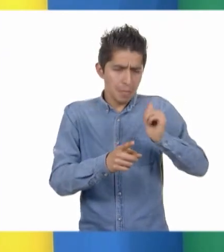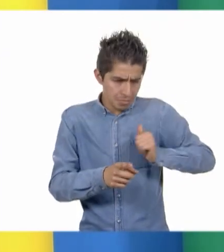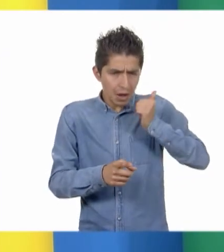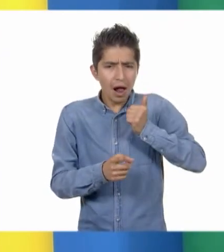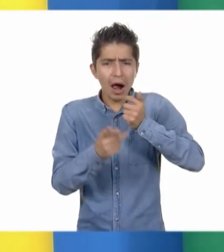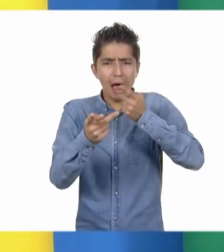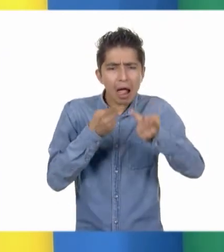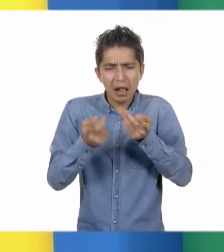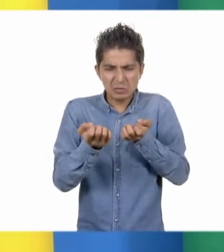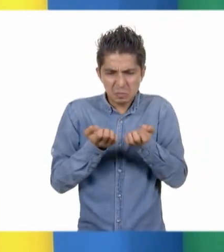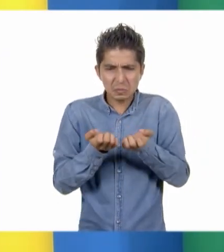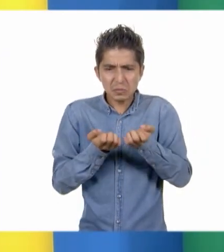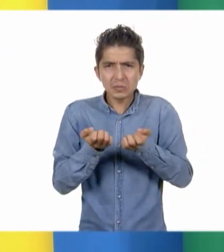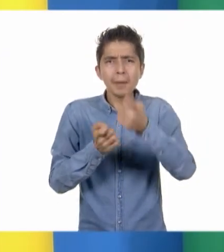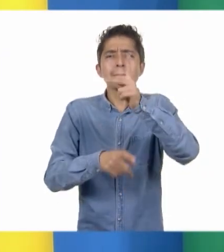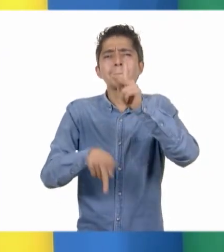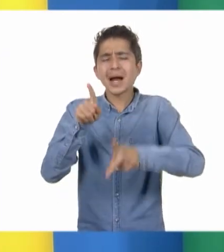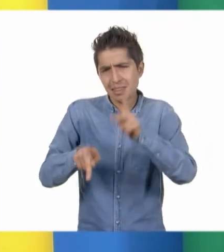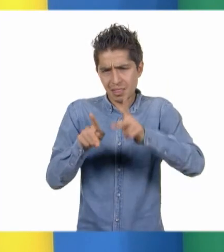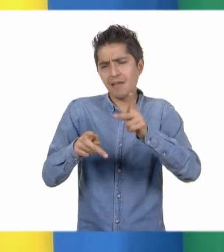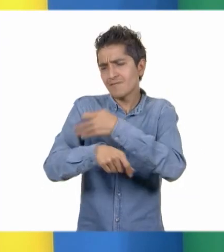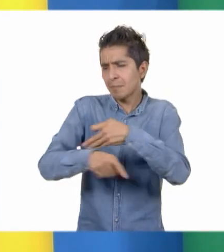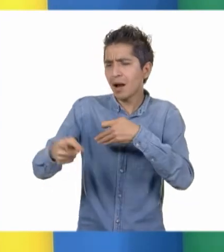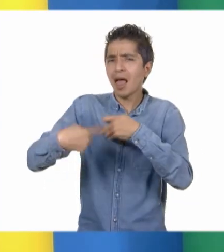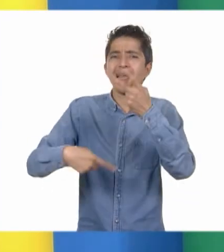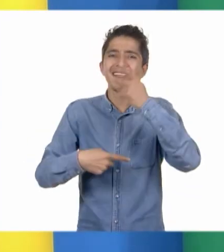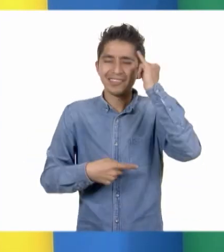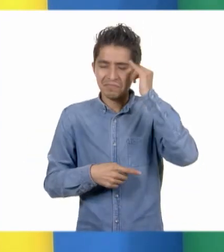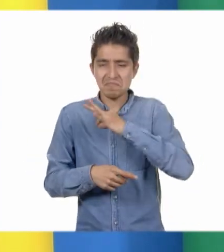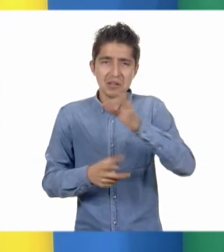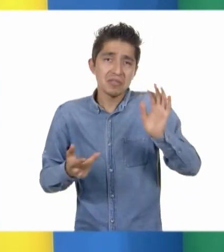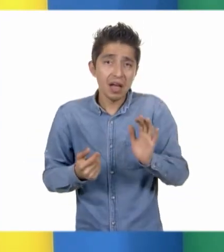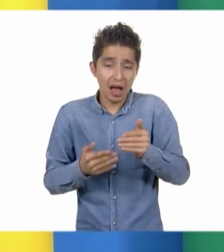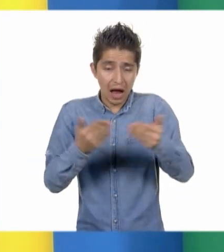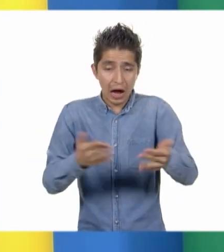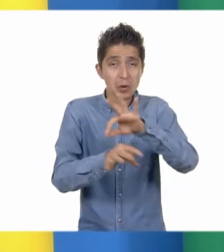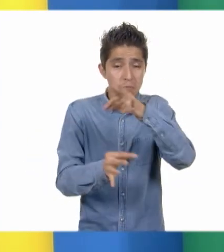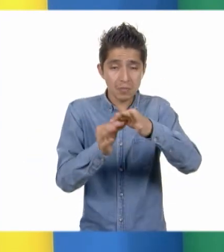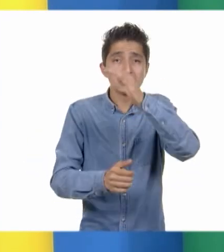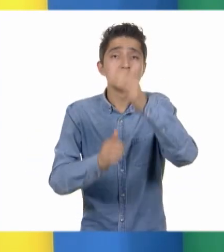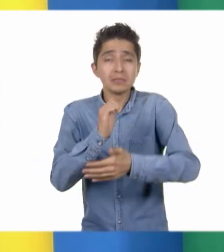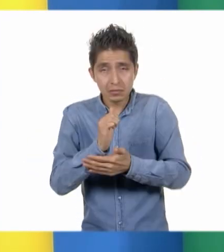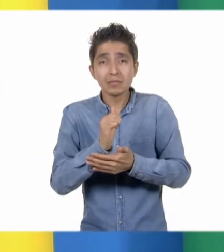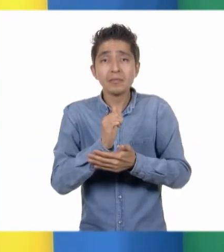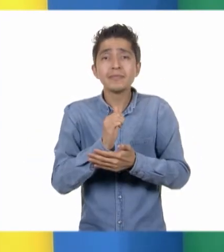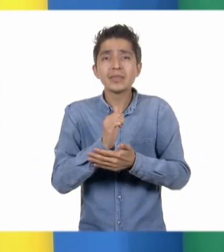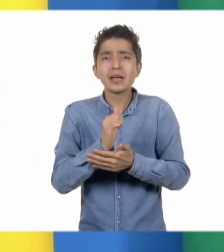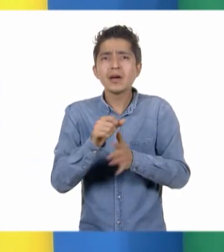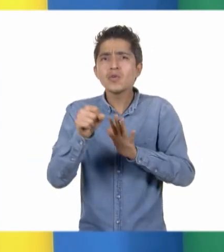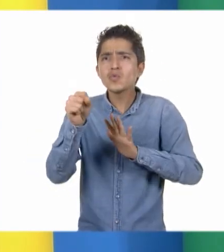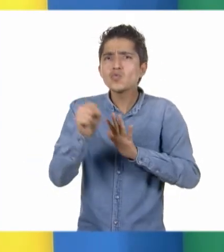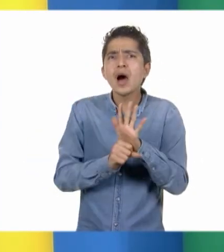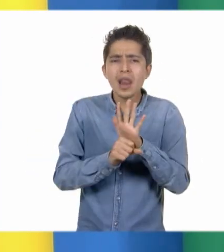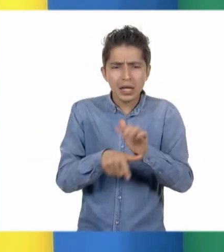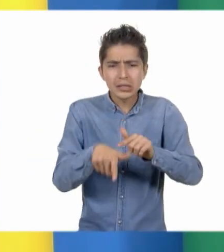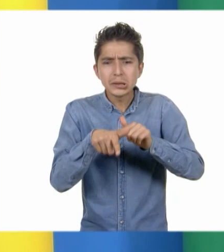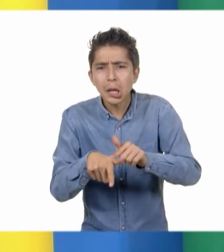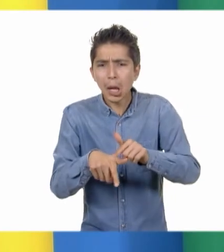para practicarla y platica con tu familia en tu lengua materna. Por hoy hemos terminado con ¿cuál es el sucesor